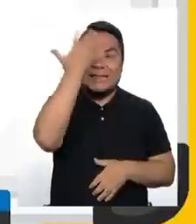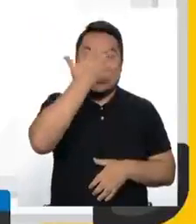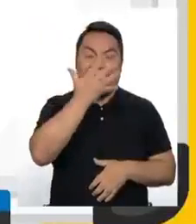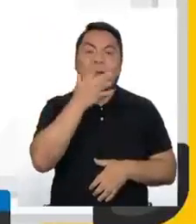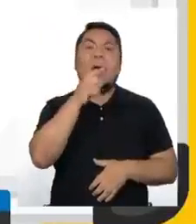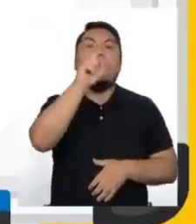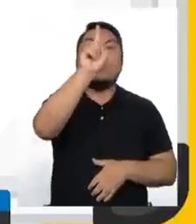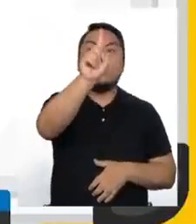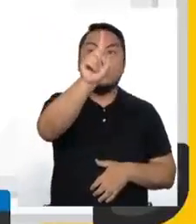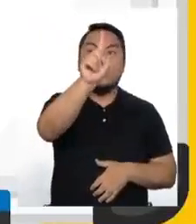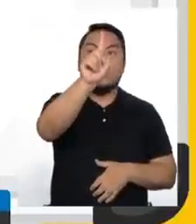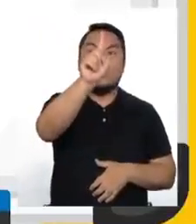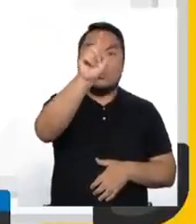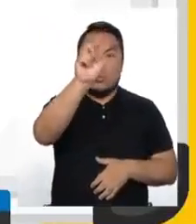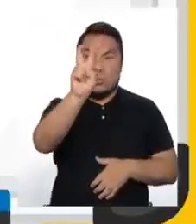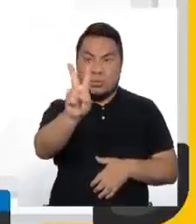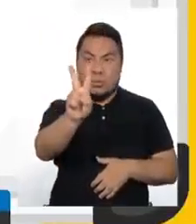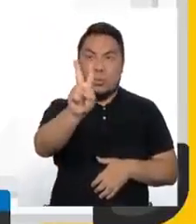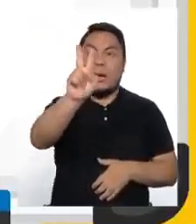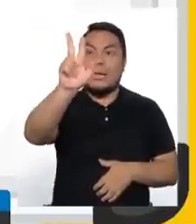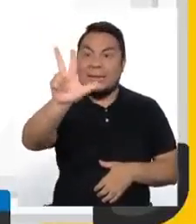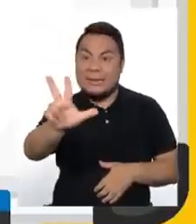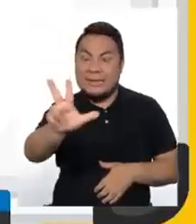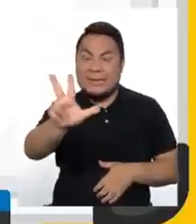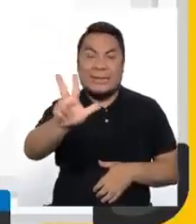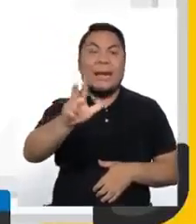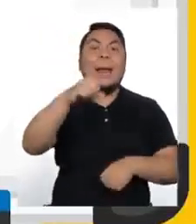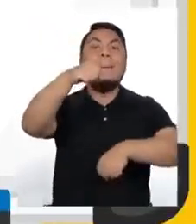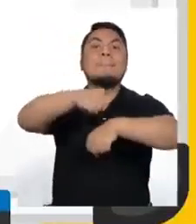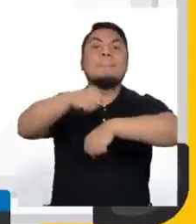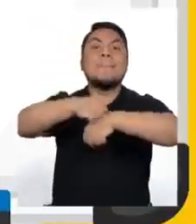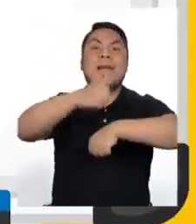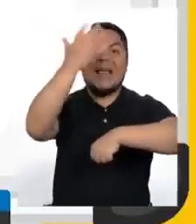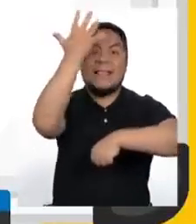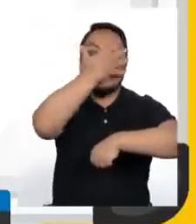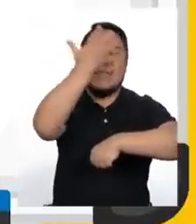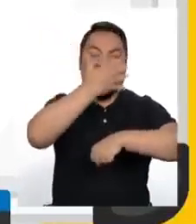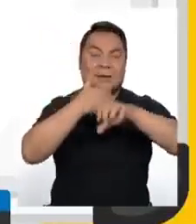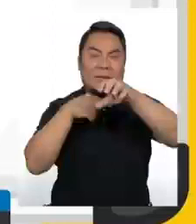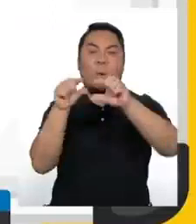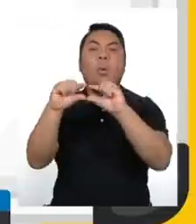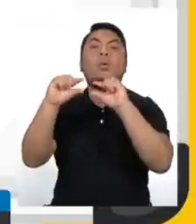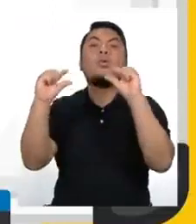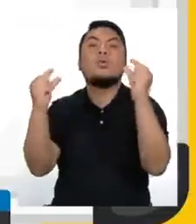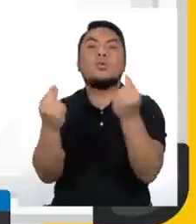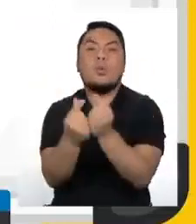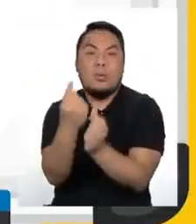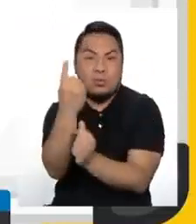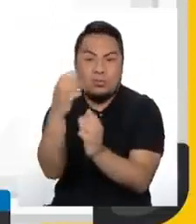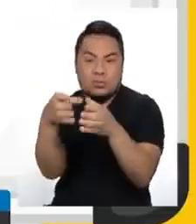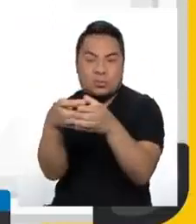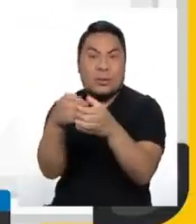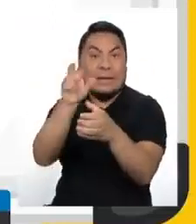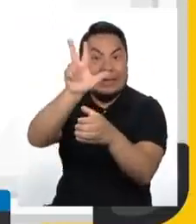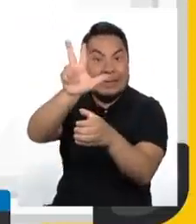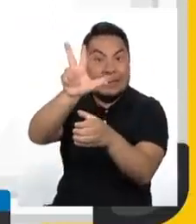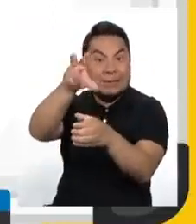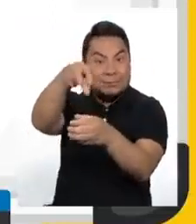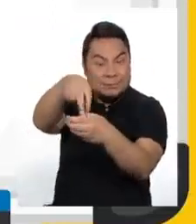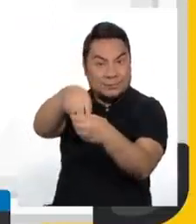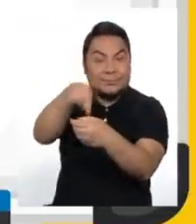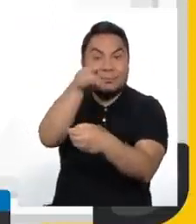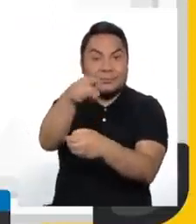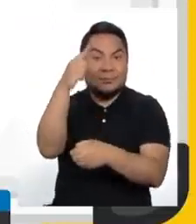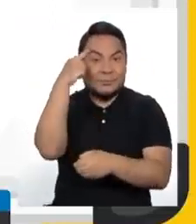1, 2 y 3 piedras negras. Vamos un grupo. No te olvides de hacer